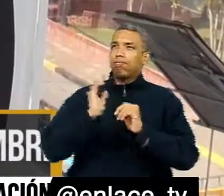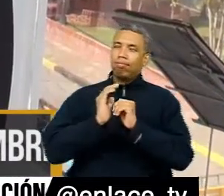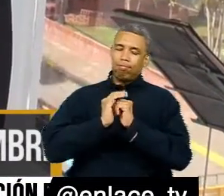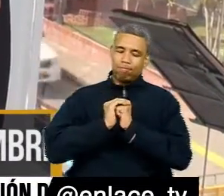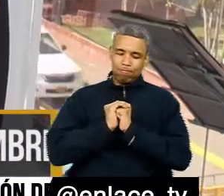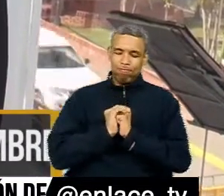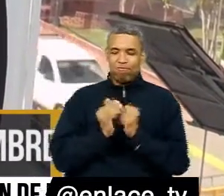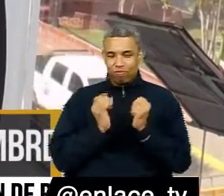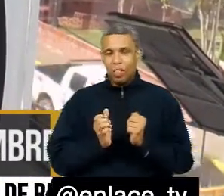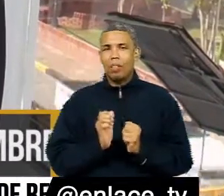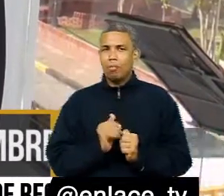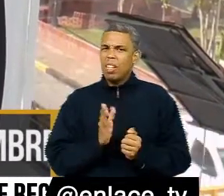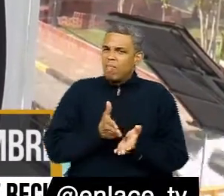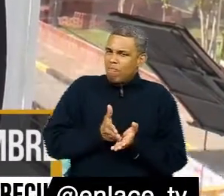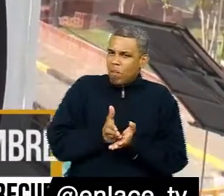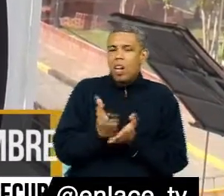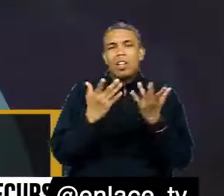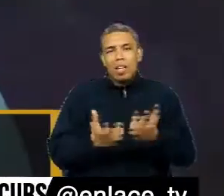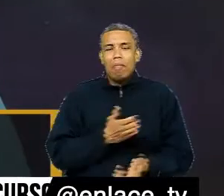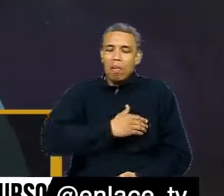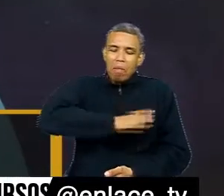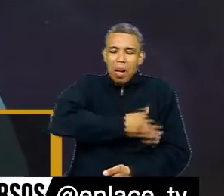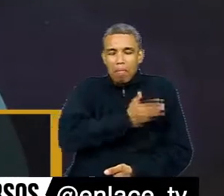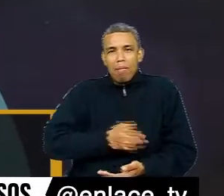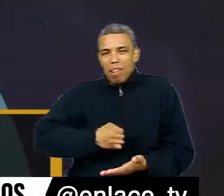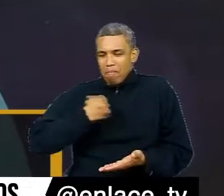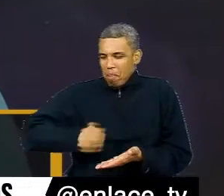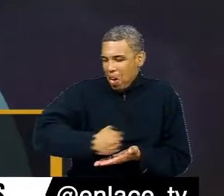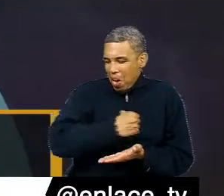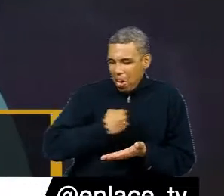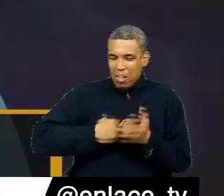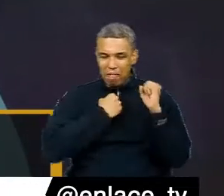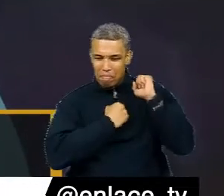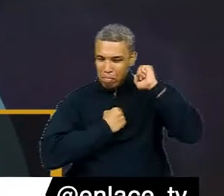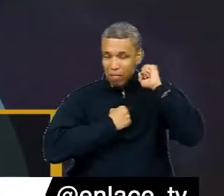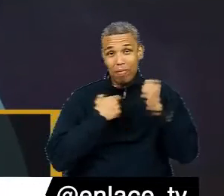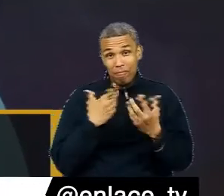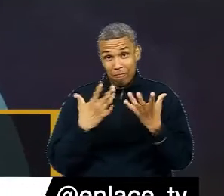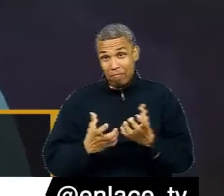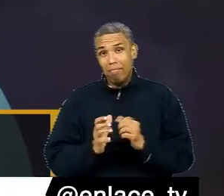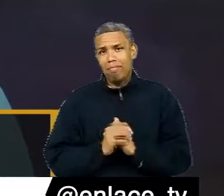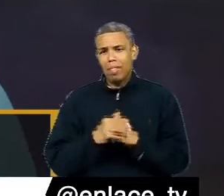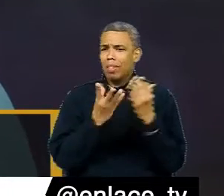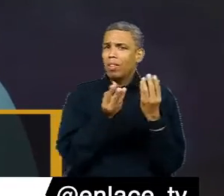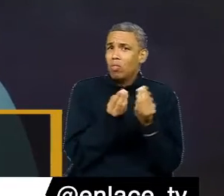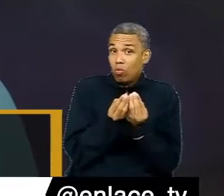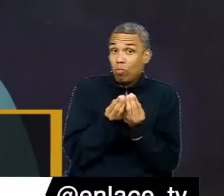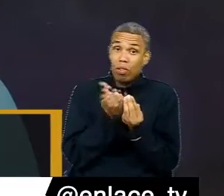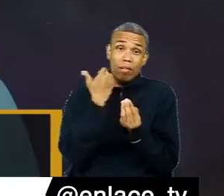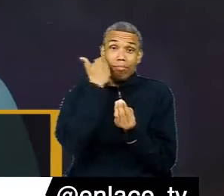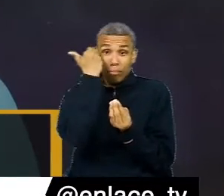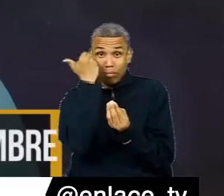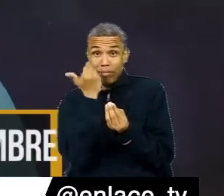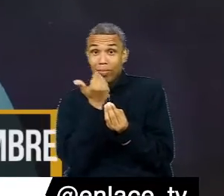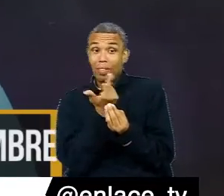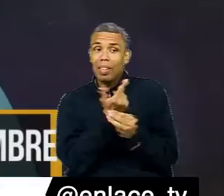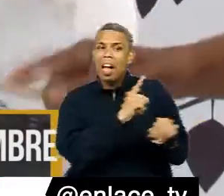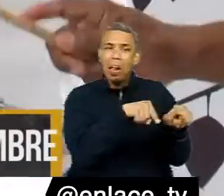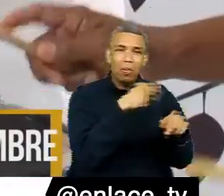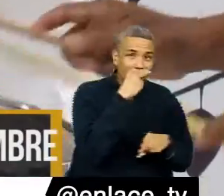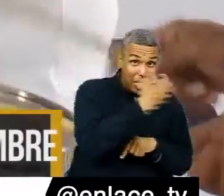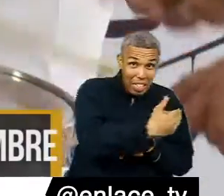haciendo música por Barranca Bermeja. Tenemos la orquesta de los mayores y también tenemos un semillero que también está tocando ya salsa